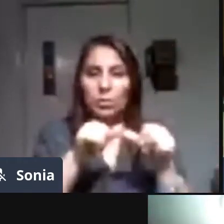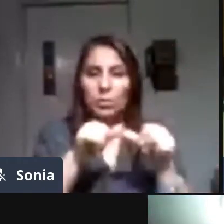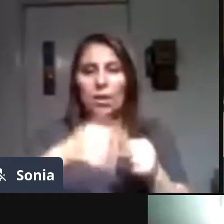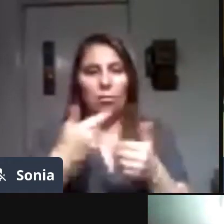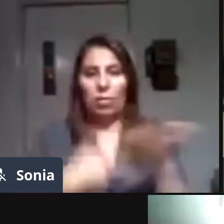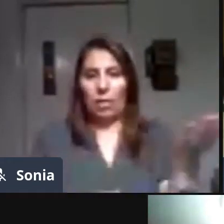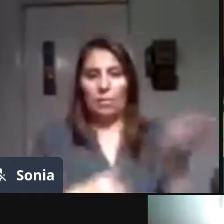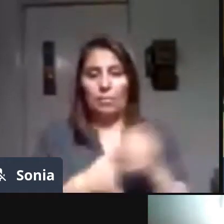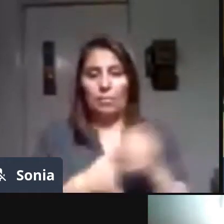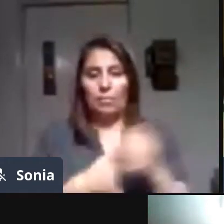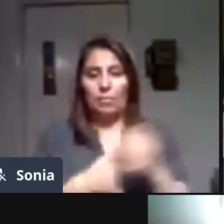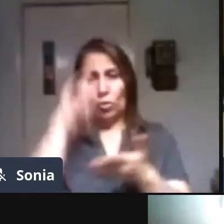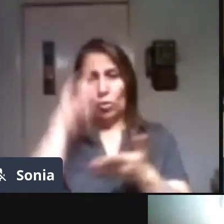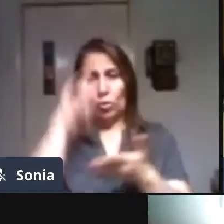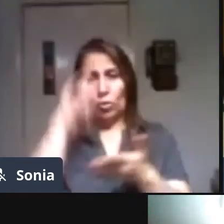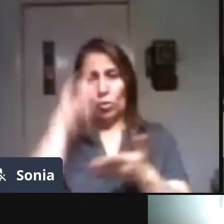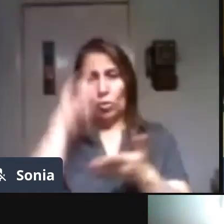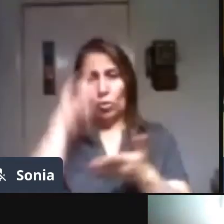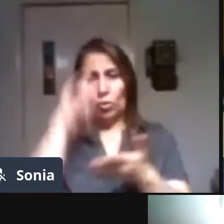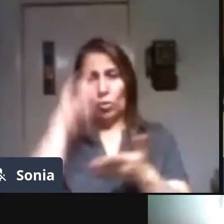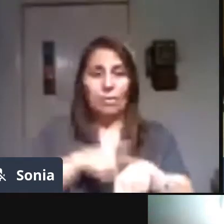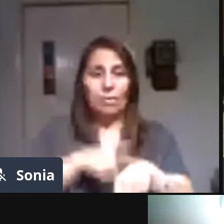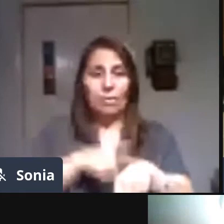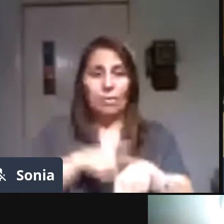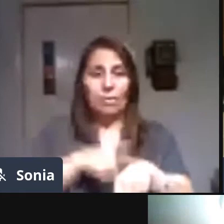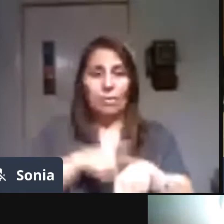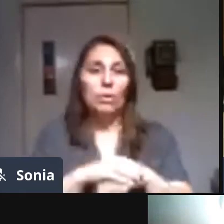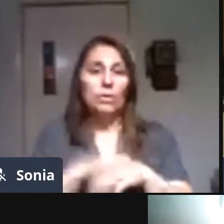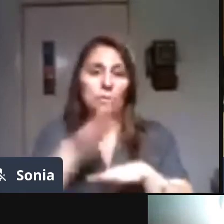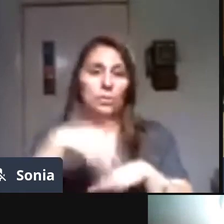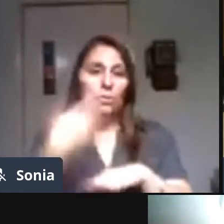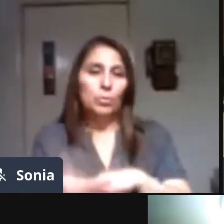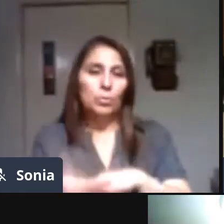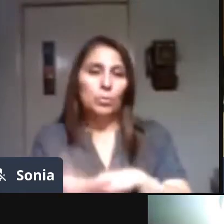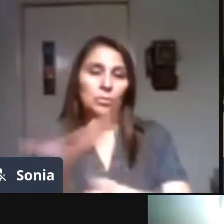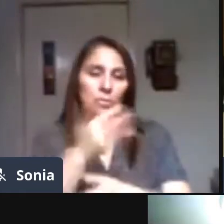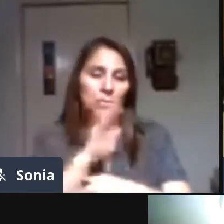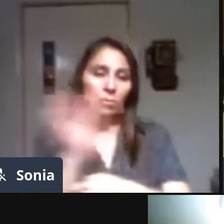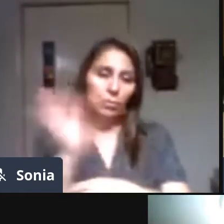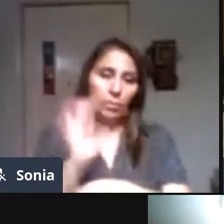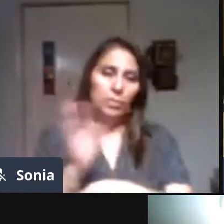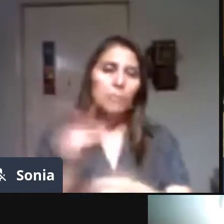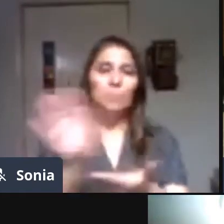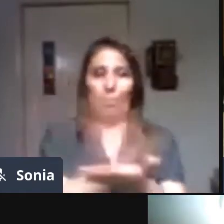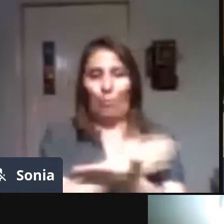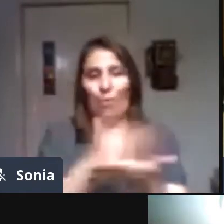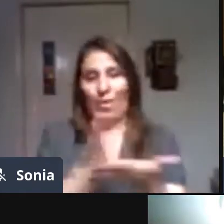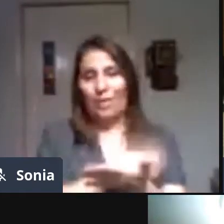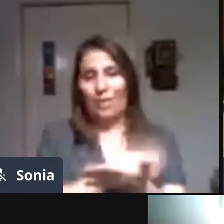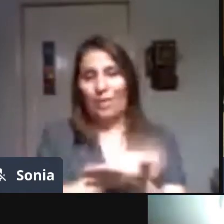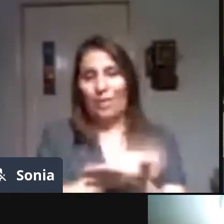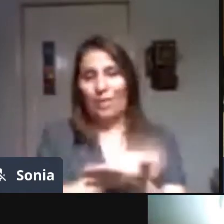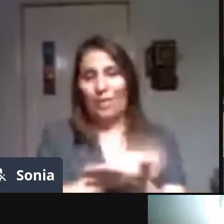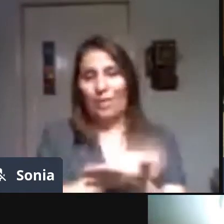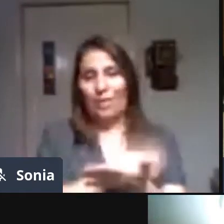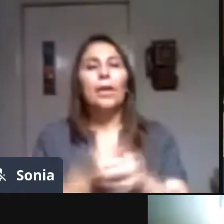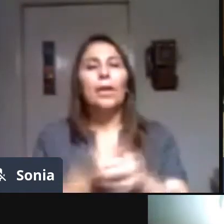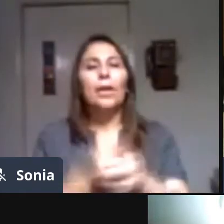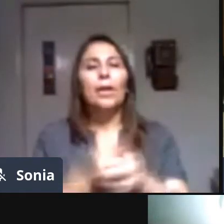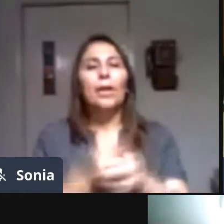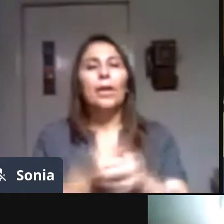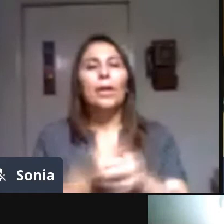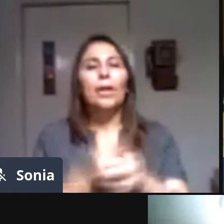entonces nos despediremos posteriormente con un trocito una canción que es el próximo trabajo que lanza precisamente perros en raza